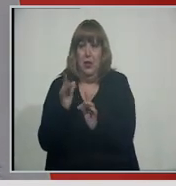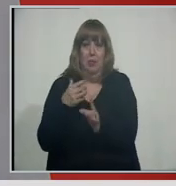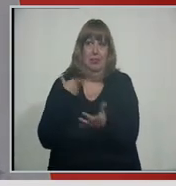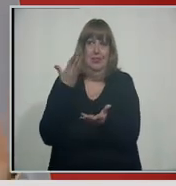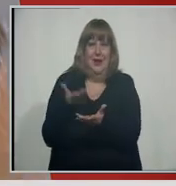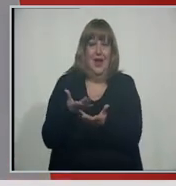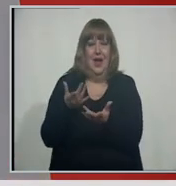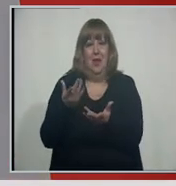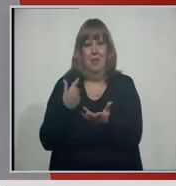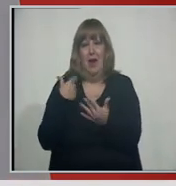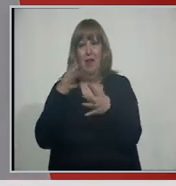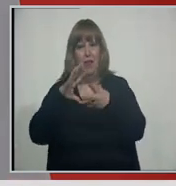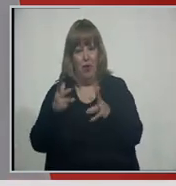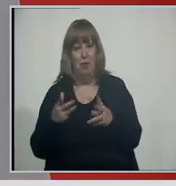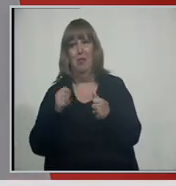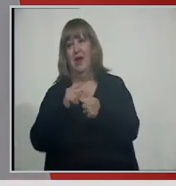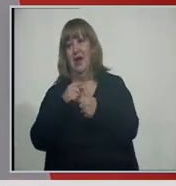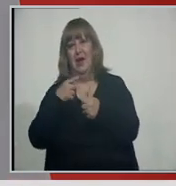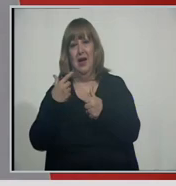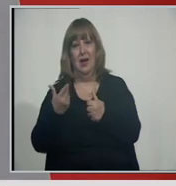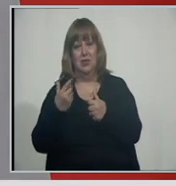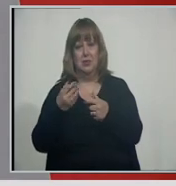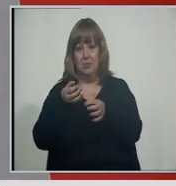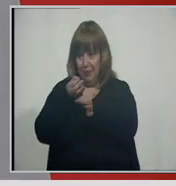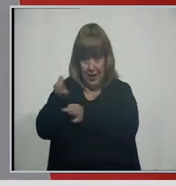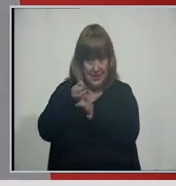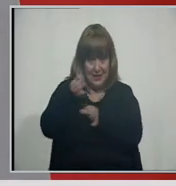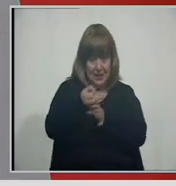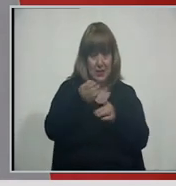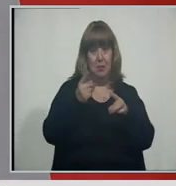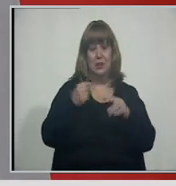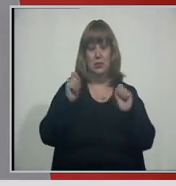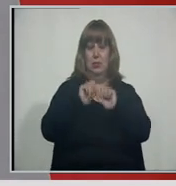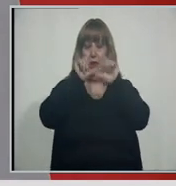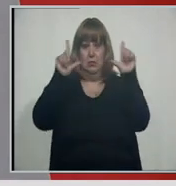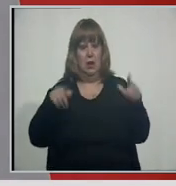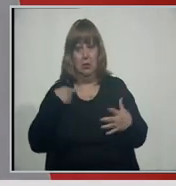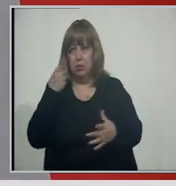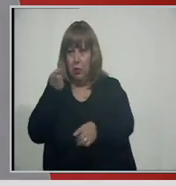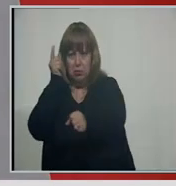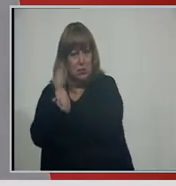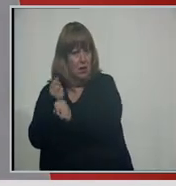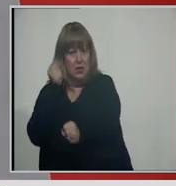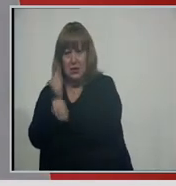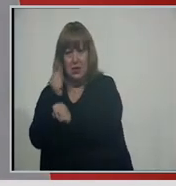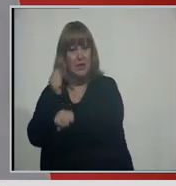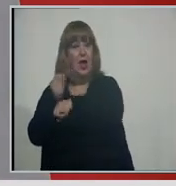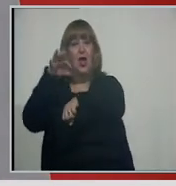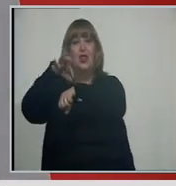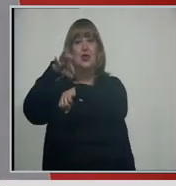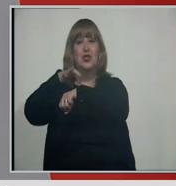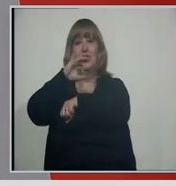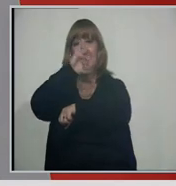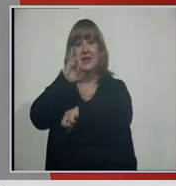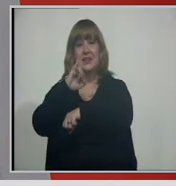además como forma a otro otro espacio para formar la gente es admirable no para no para de trabajar no para y eso hace que